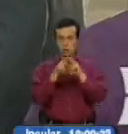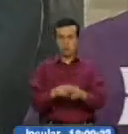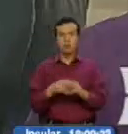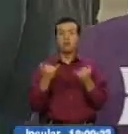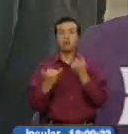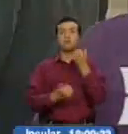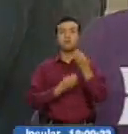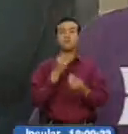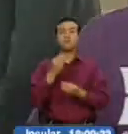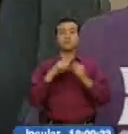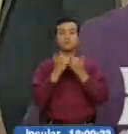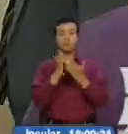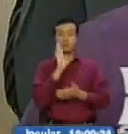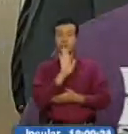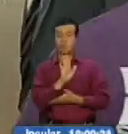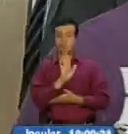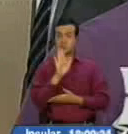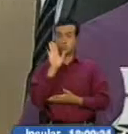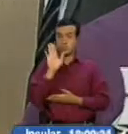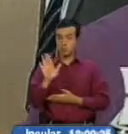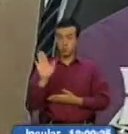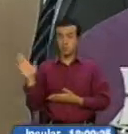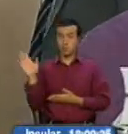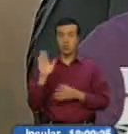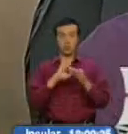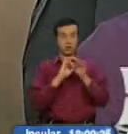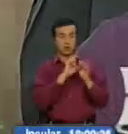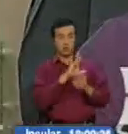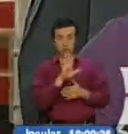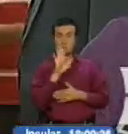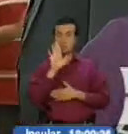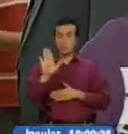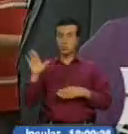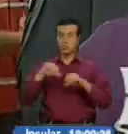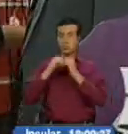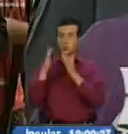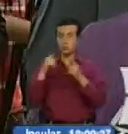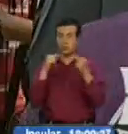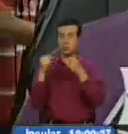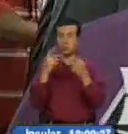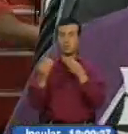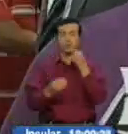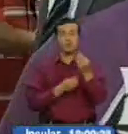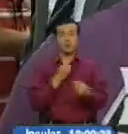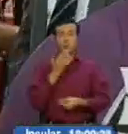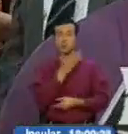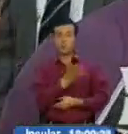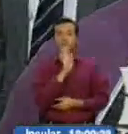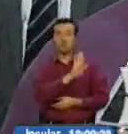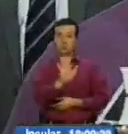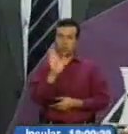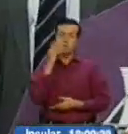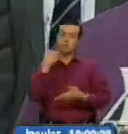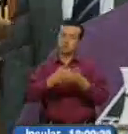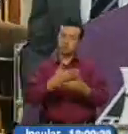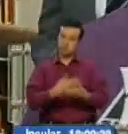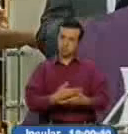los asambleístas, tanto de la bancada oficialista, así como los asambleístas de oposición, están poniendo sus